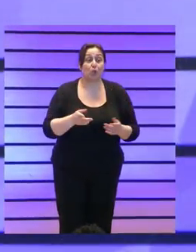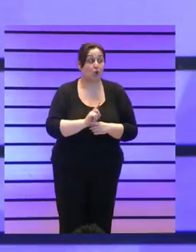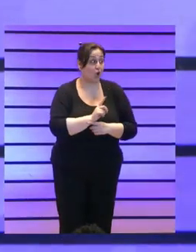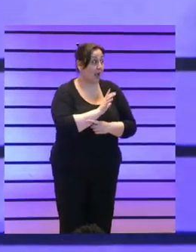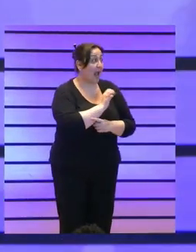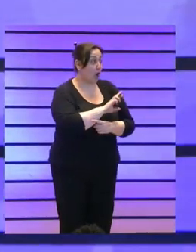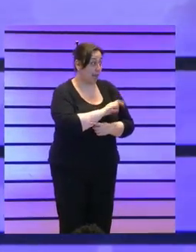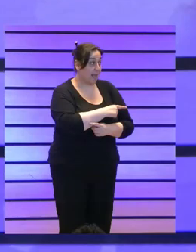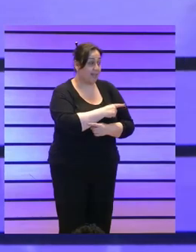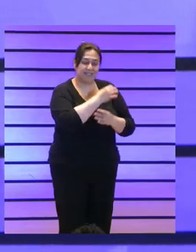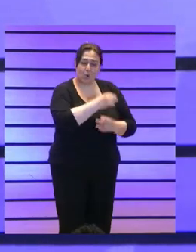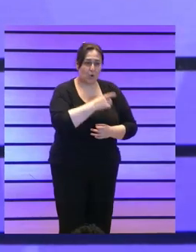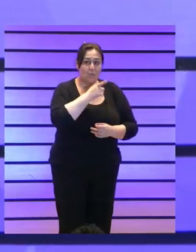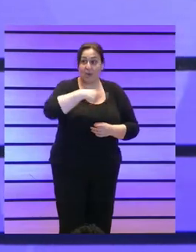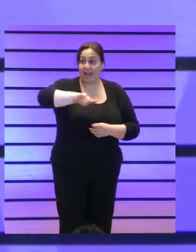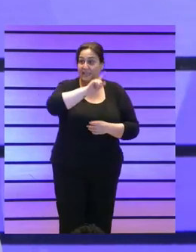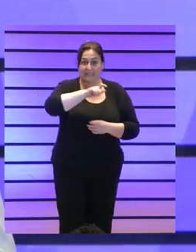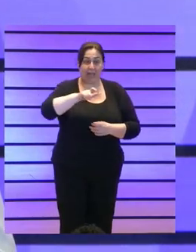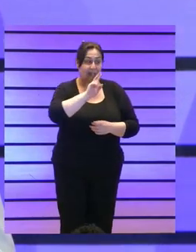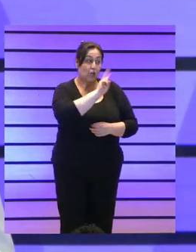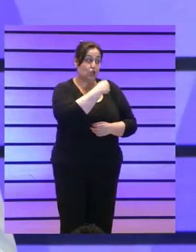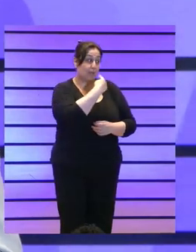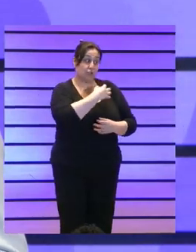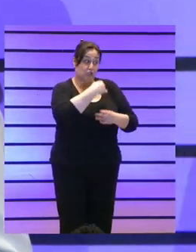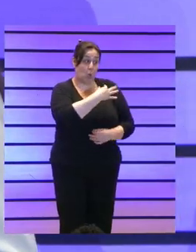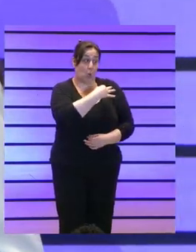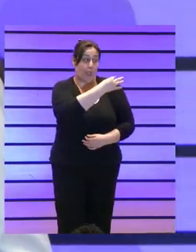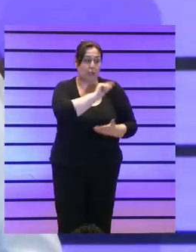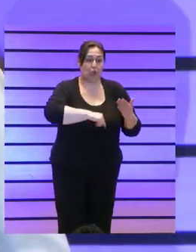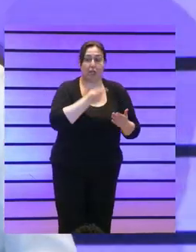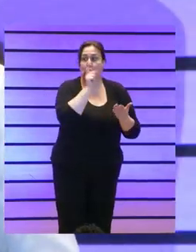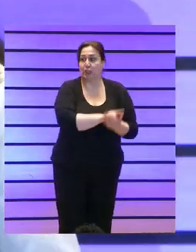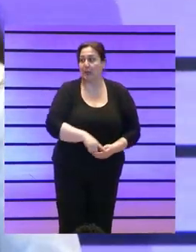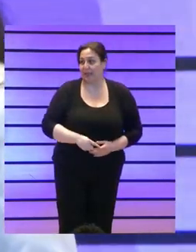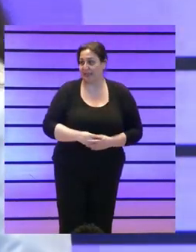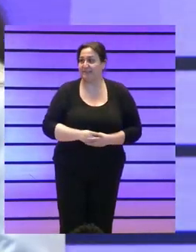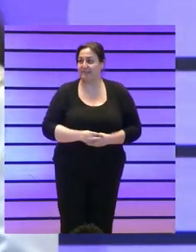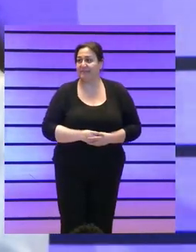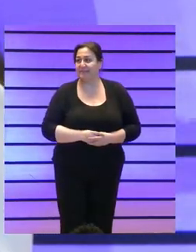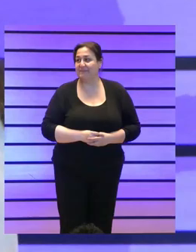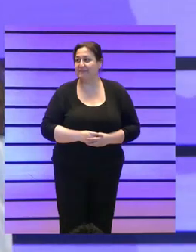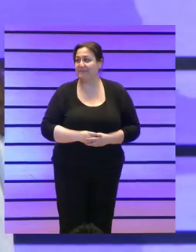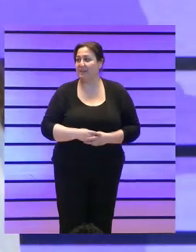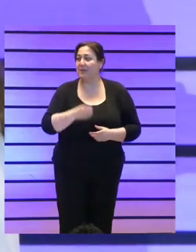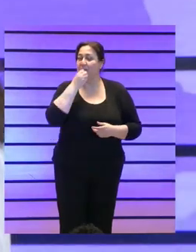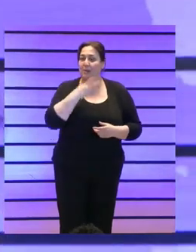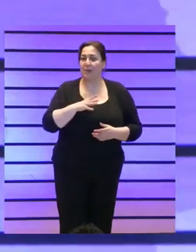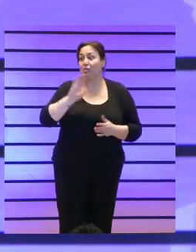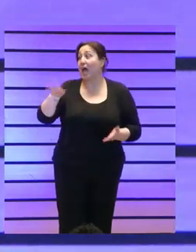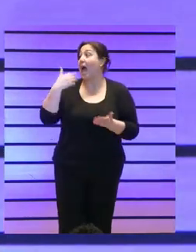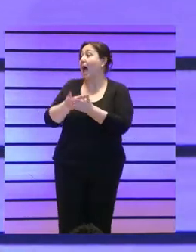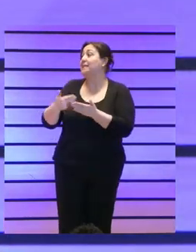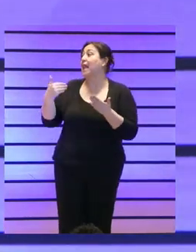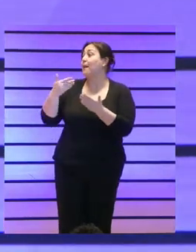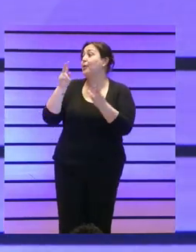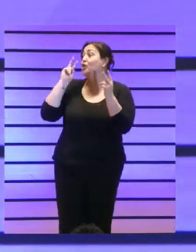Carolina, seguro, porque esta gente nos ha visto y nos va a volver a llamar. Confía. Bueno, pues hasta la próxima,